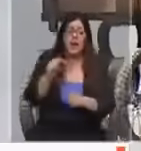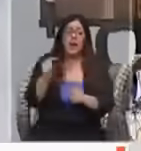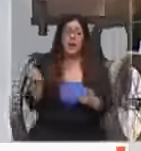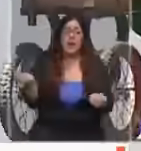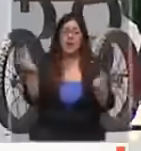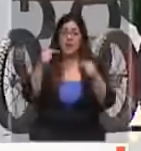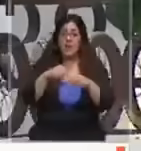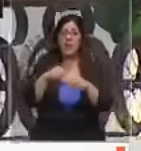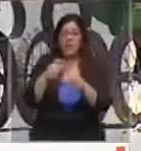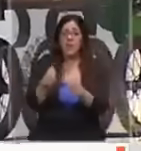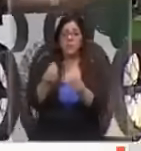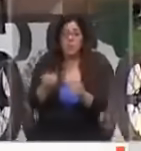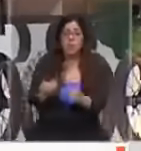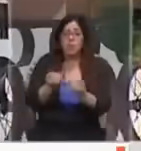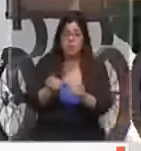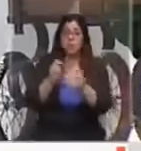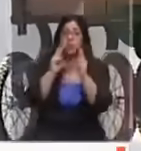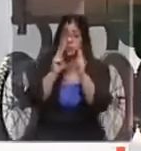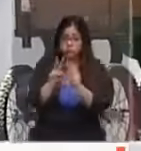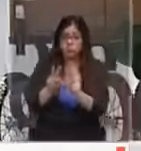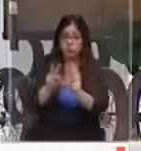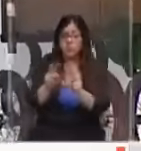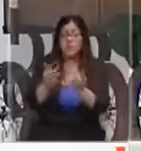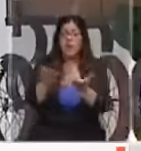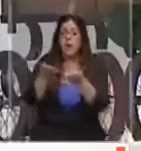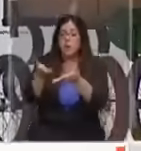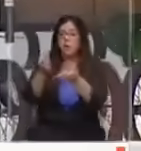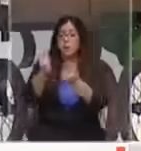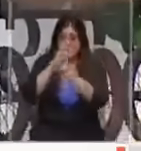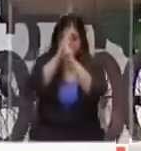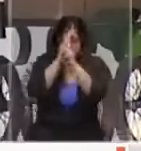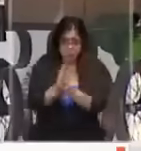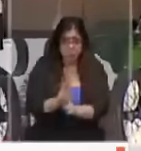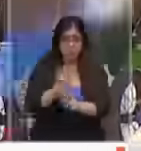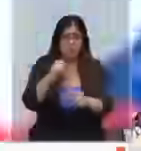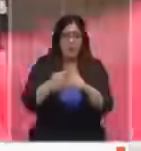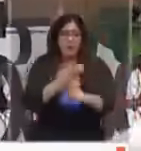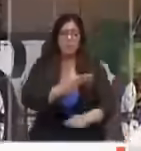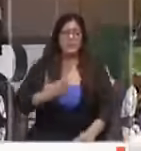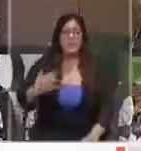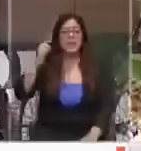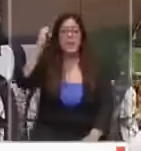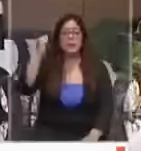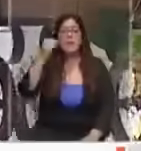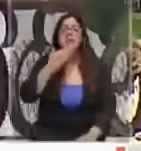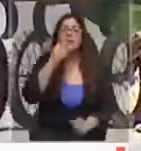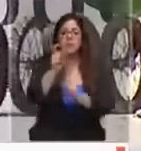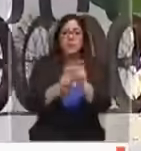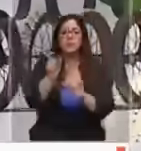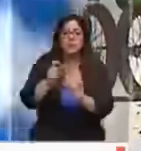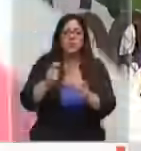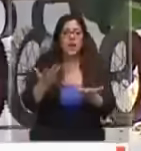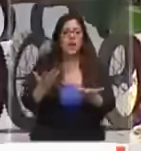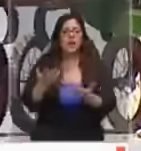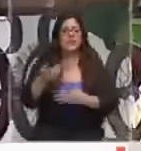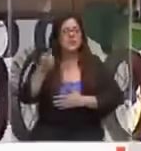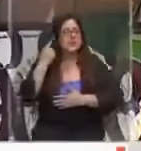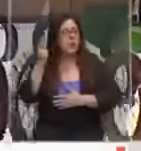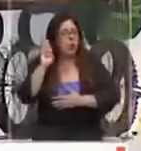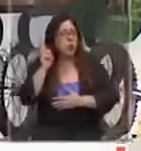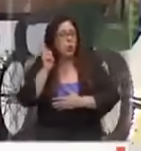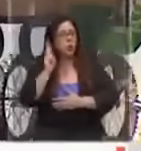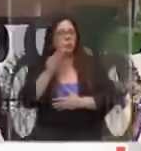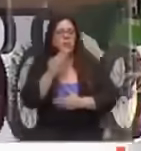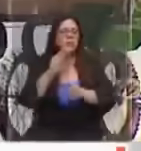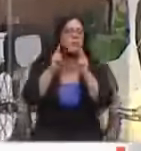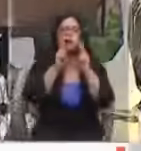buena noticia que ya viene llegando para que usted le pueda rendir también su homenaje al expresidente Piñera. Ya las personas lo sienten, saben que está llegando, de hecho se están